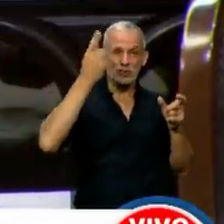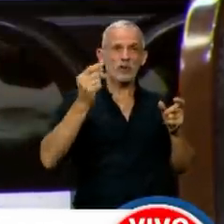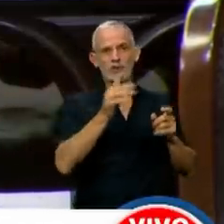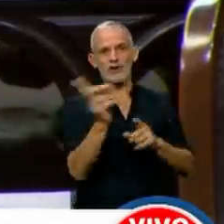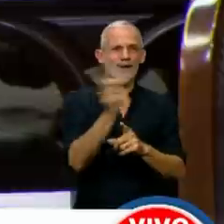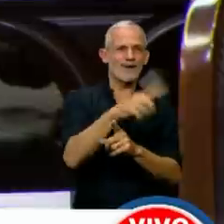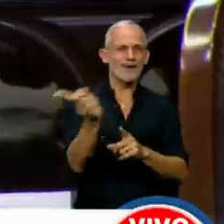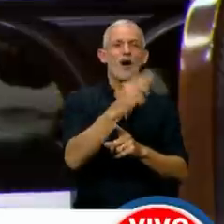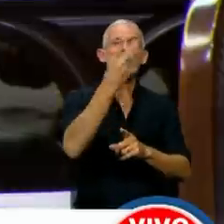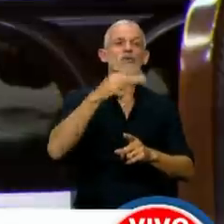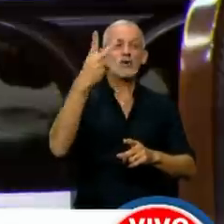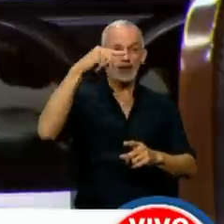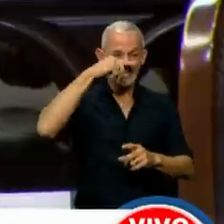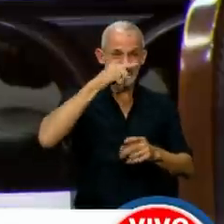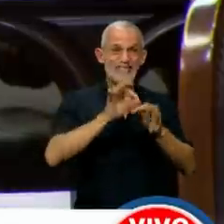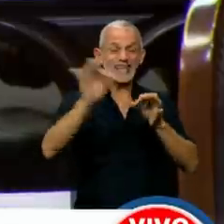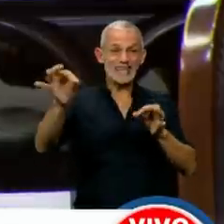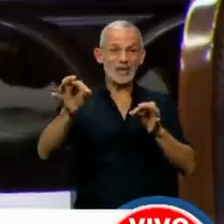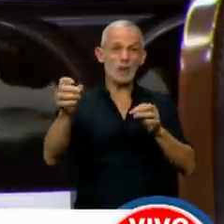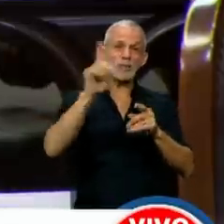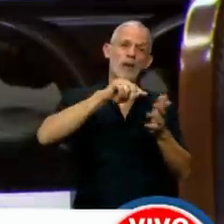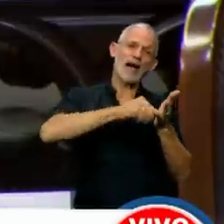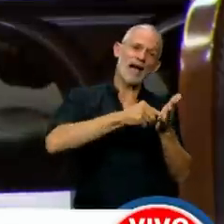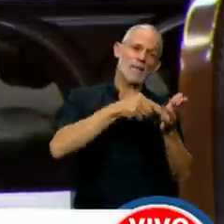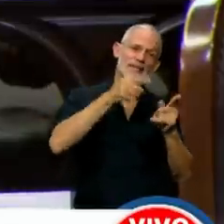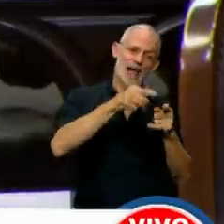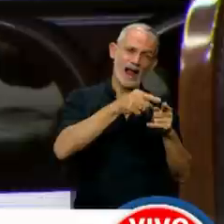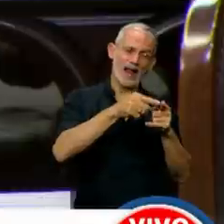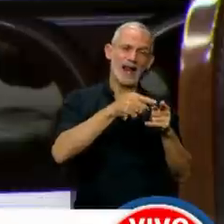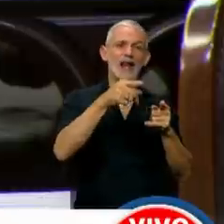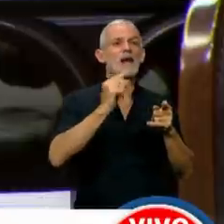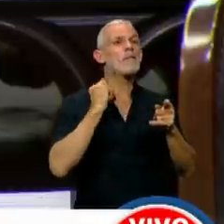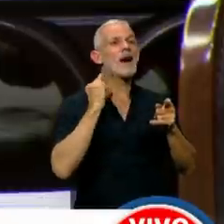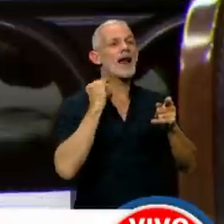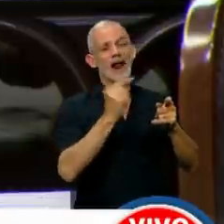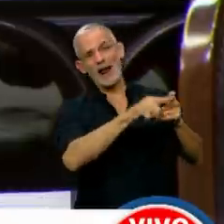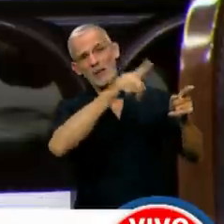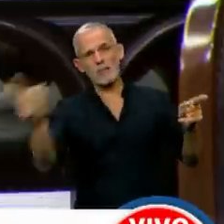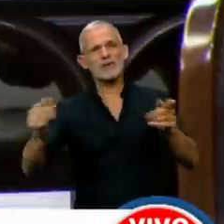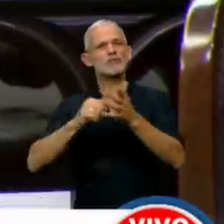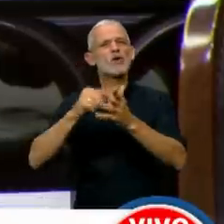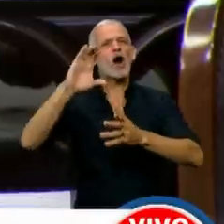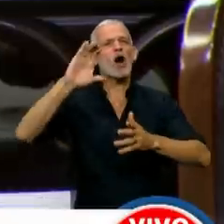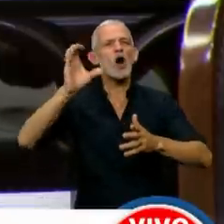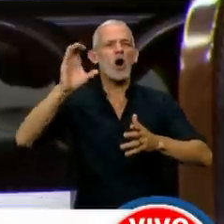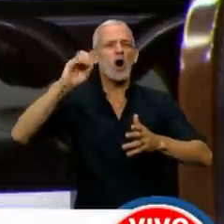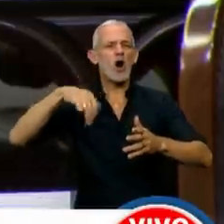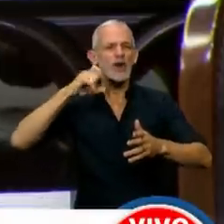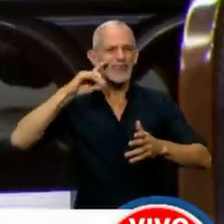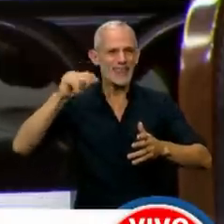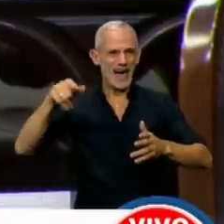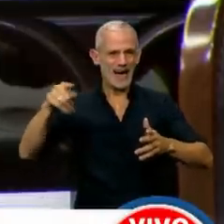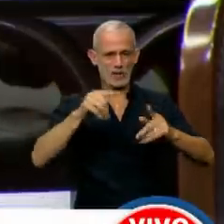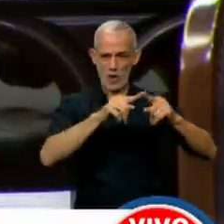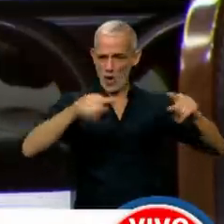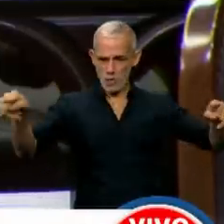son 227 kilómetros que conecta la capital de nuestra provincia para nada con la ciudad de concordia una obra